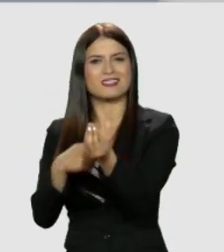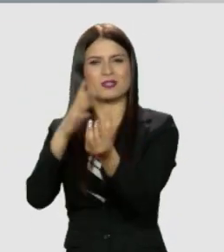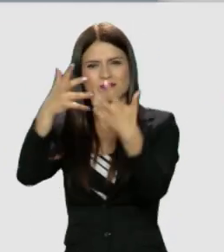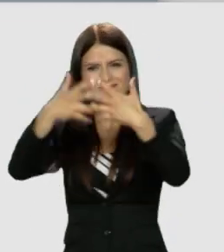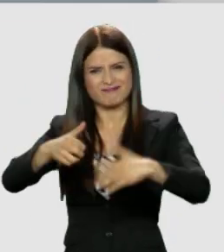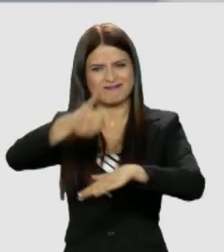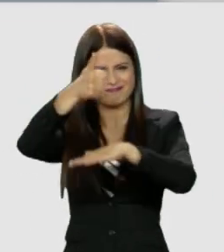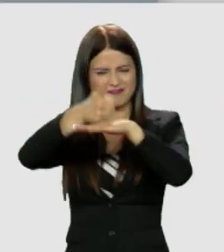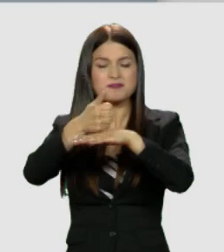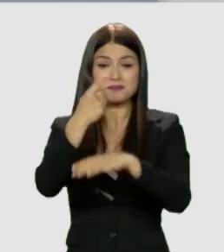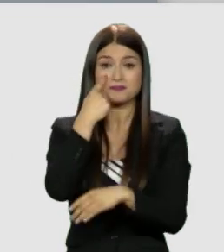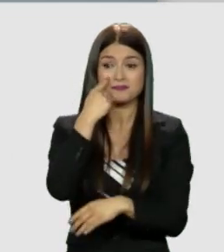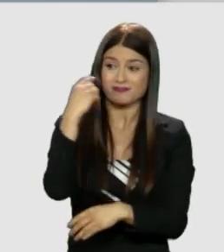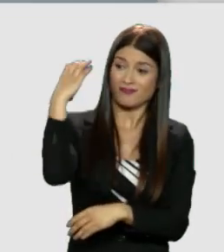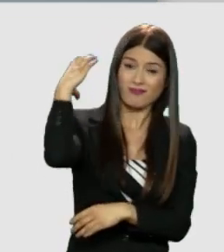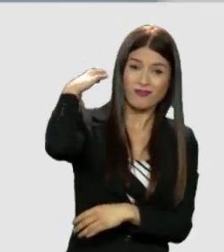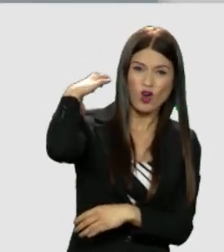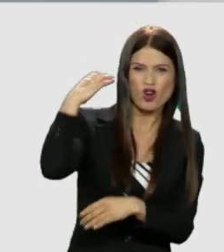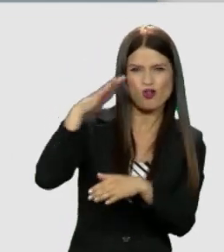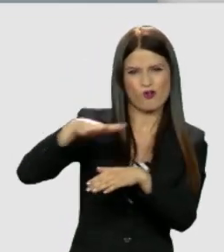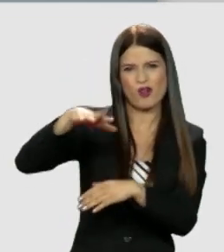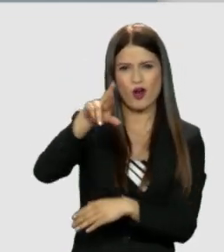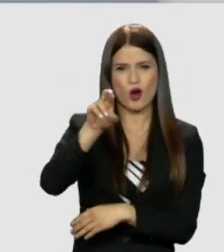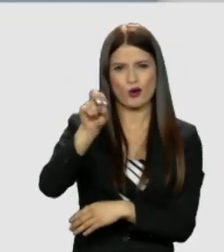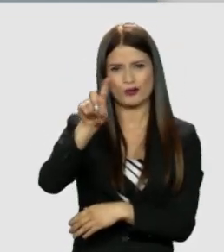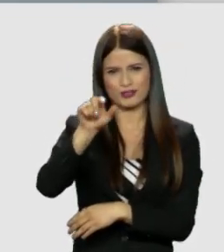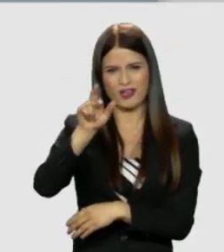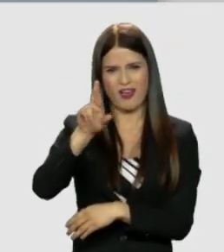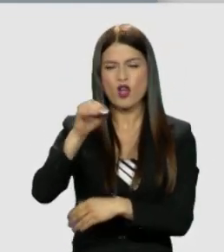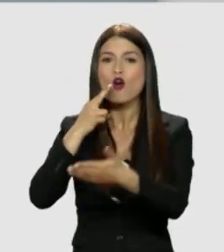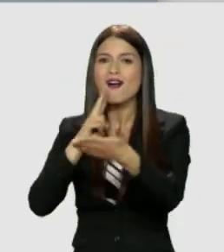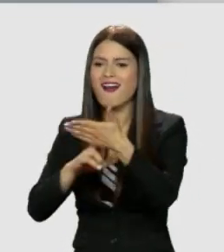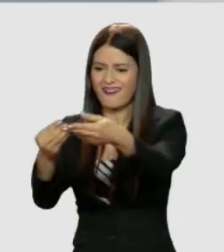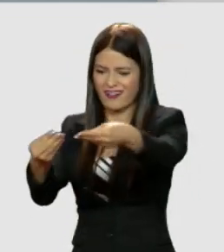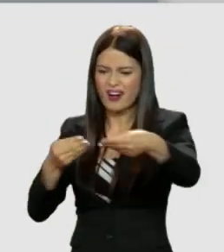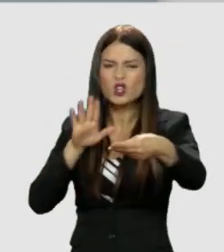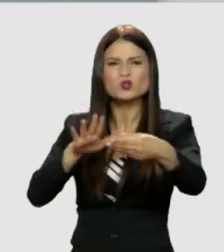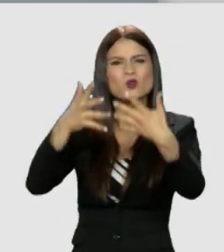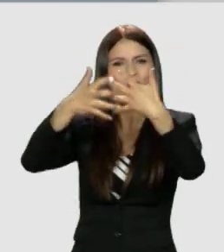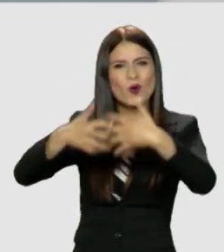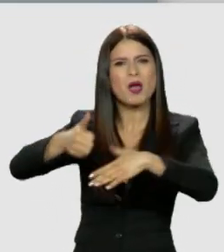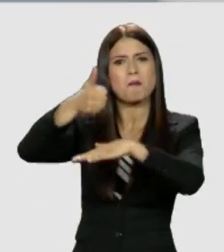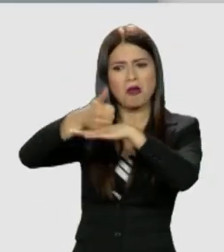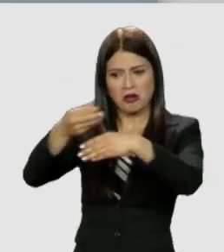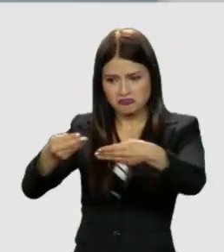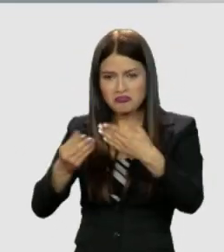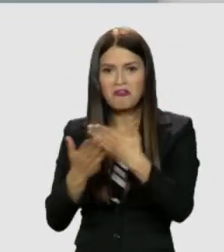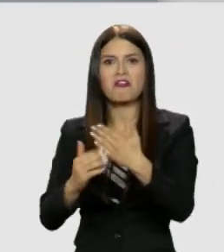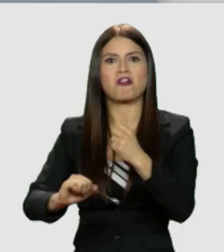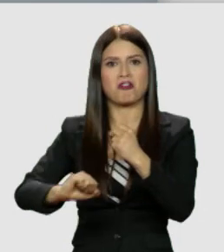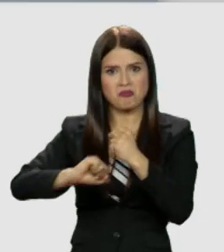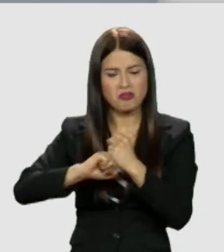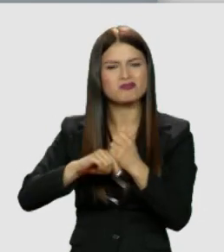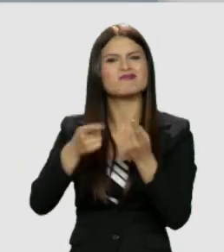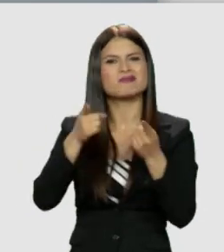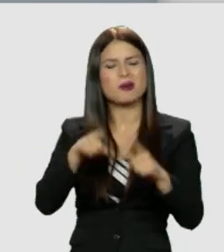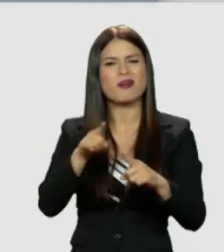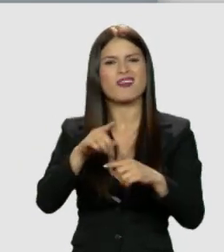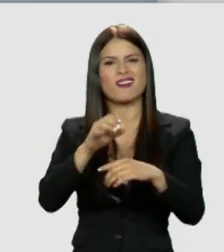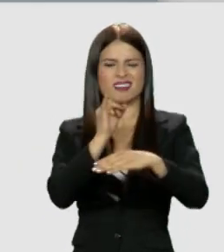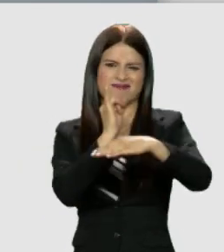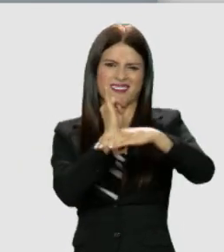Córdoba una carta a nombre de los principales empresarios la Iglesia Católica en cabeza del propio cardenal Rubén